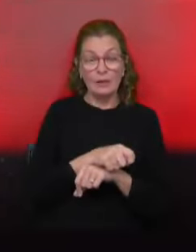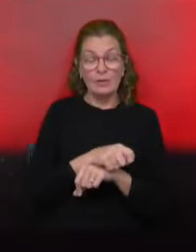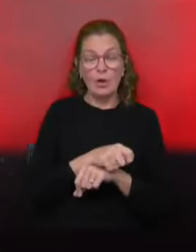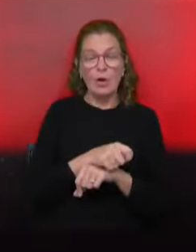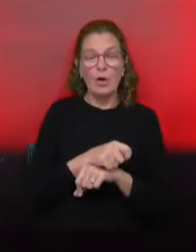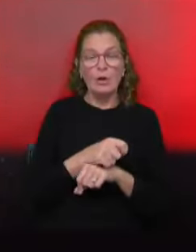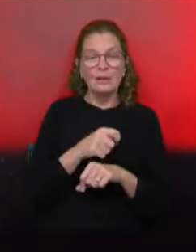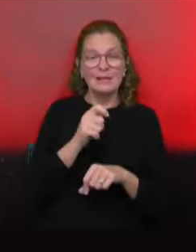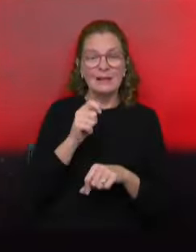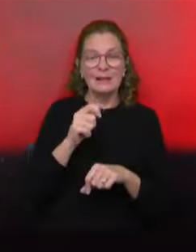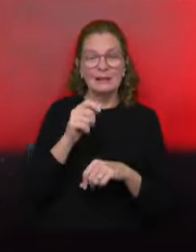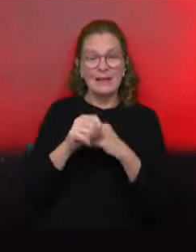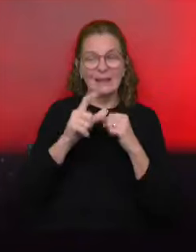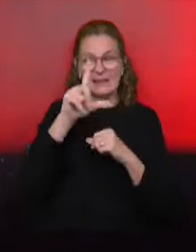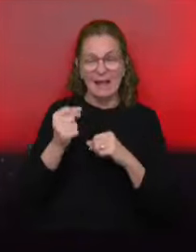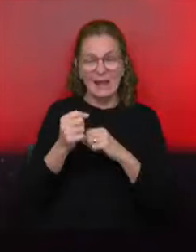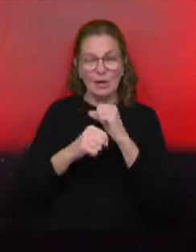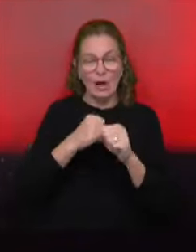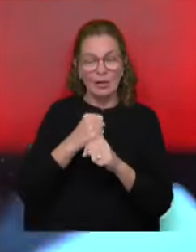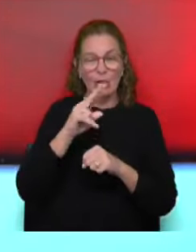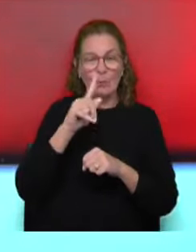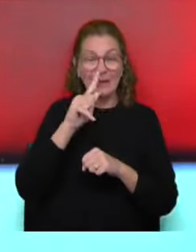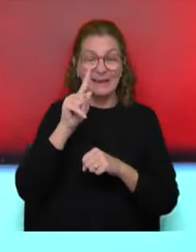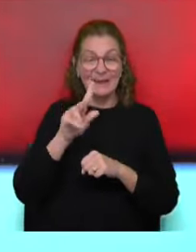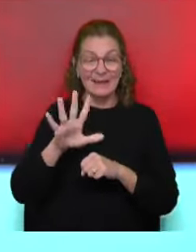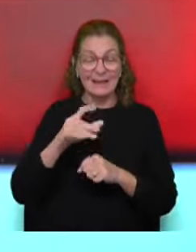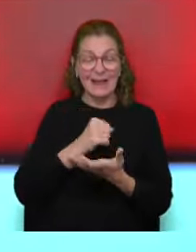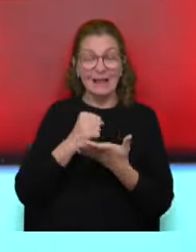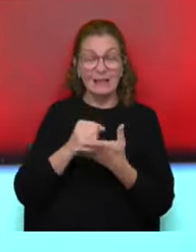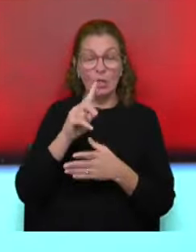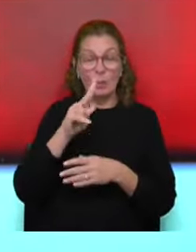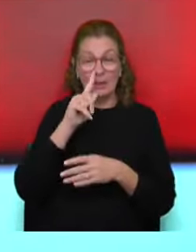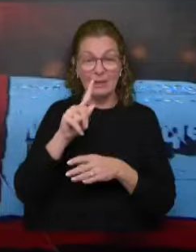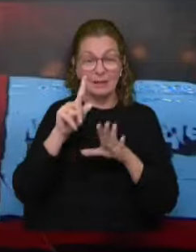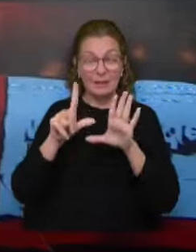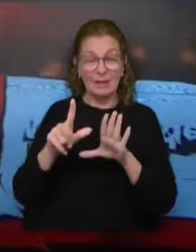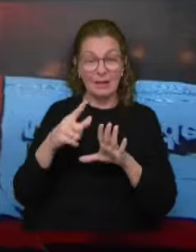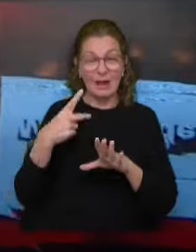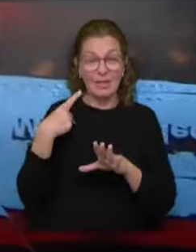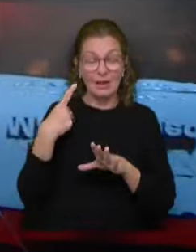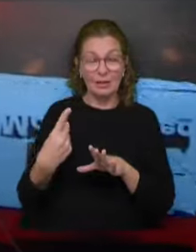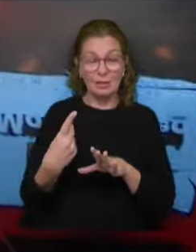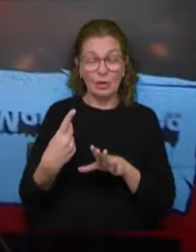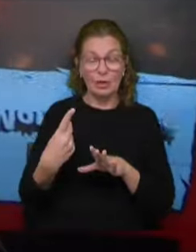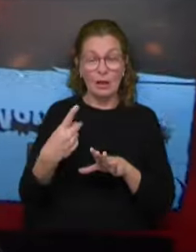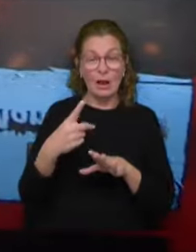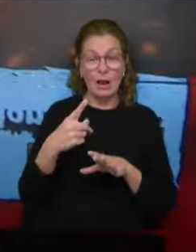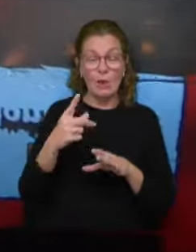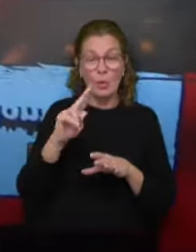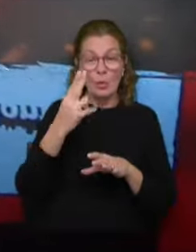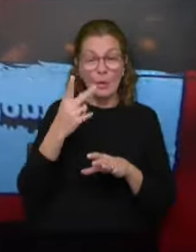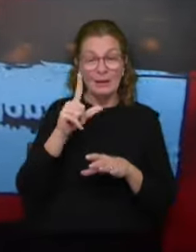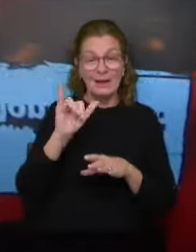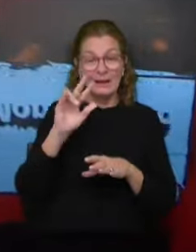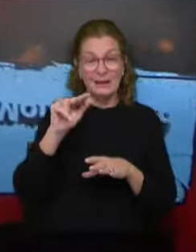se realizaron en Italia entre 2015 y 2017. La dirige una uruguaya que es Liliana García Sosa, que es una uruguaya